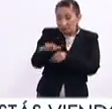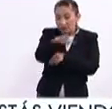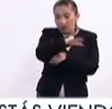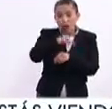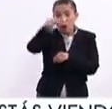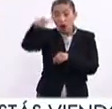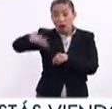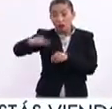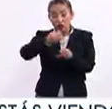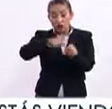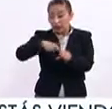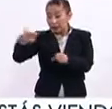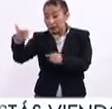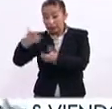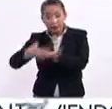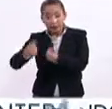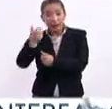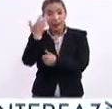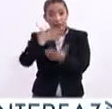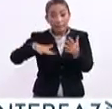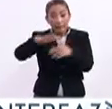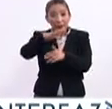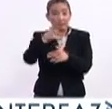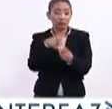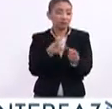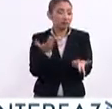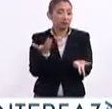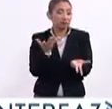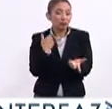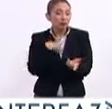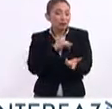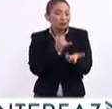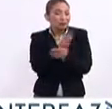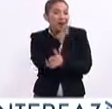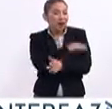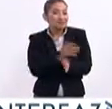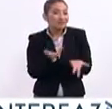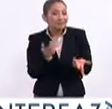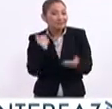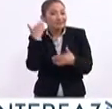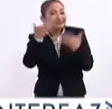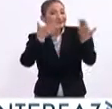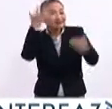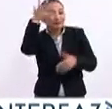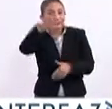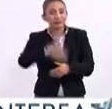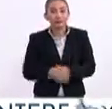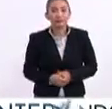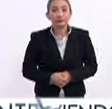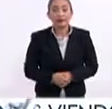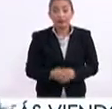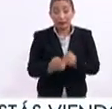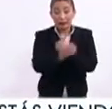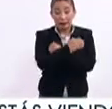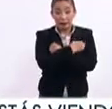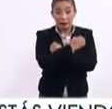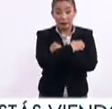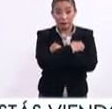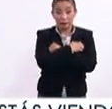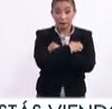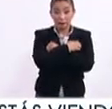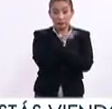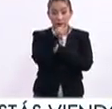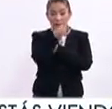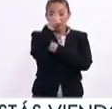dimensiones sociales, económicas y ambientales, estaremos tomando malas decisiones de aquí al futuro. Entonces, la educación